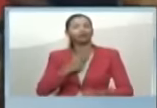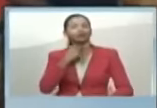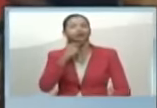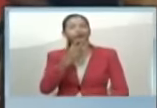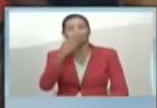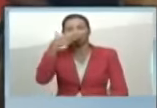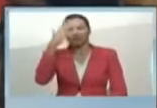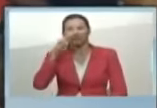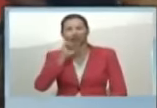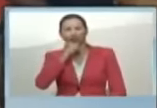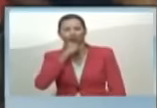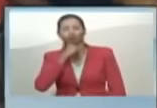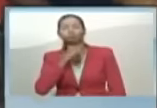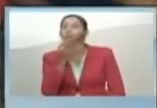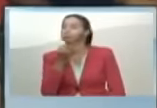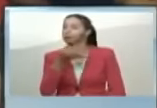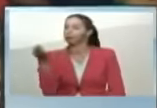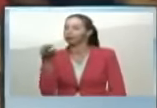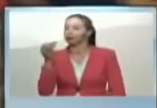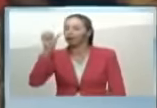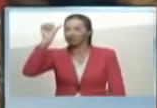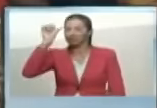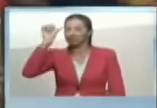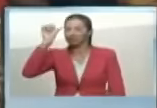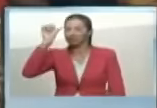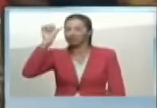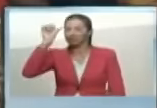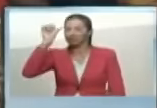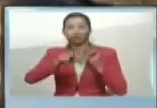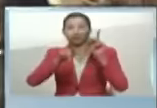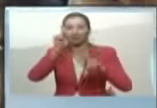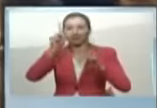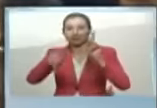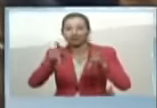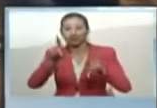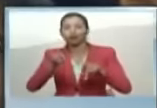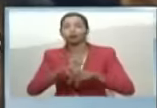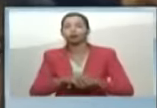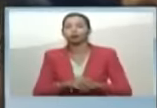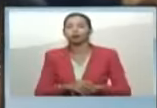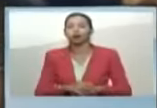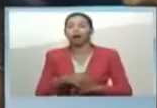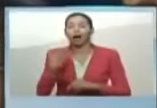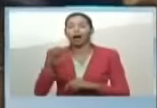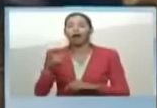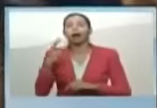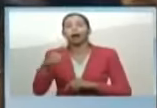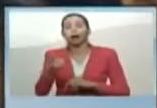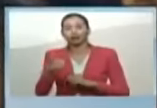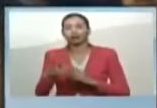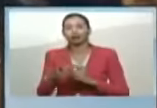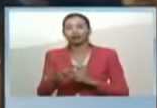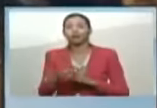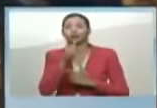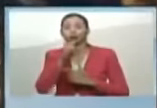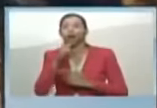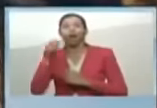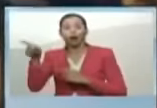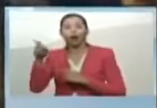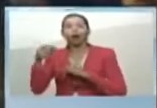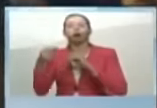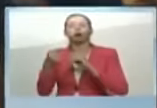adultos mayores, brillantemente expuesto. Que tienen estatuto jurídico, son los consejos comunales y las